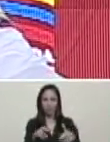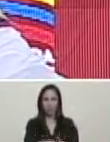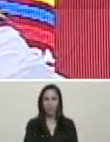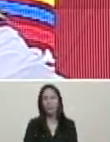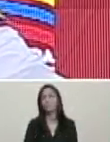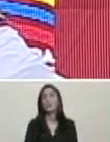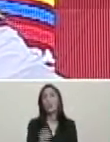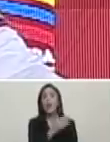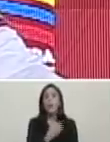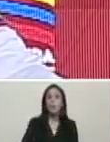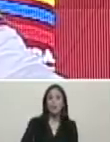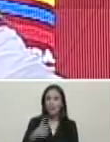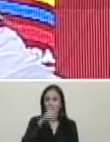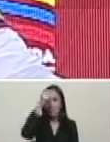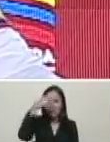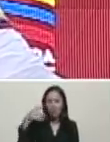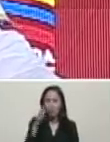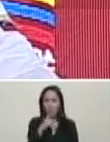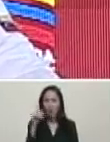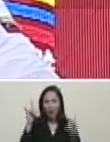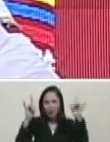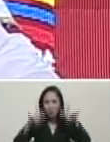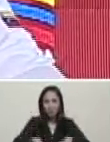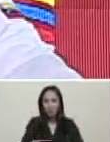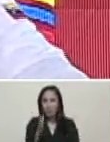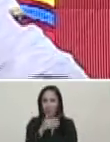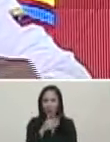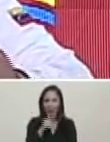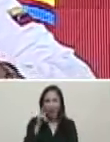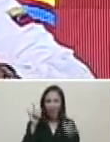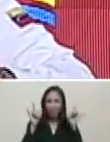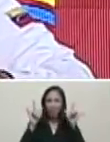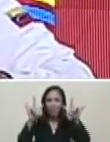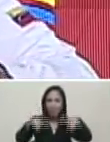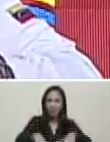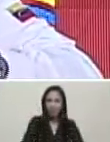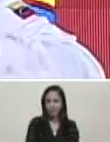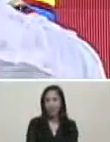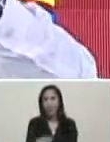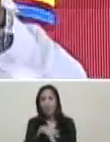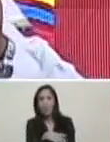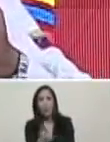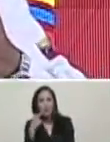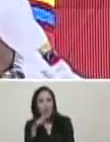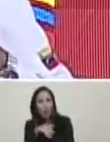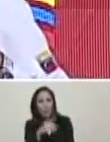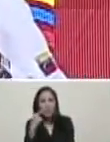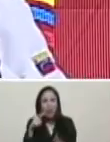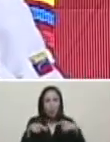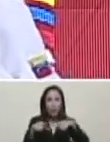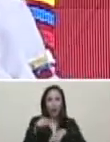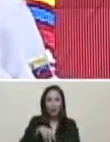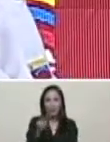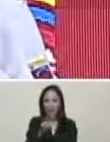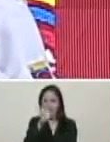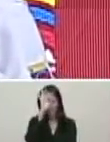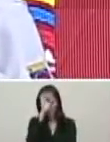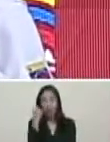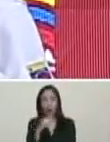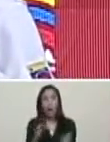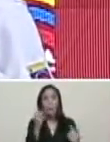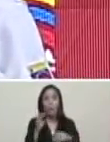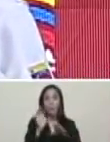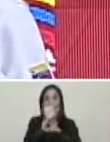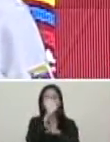Donald Trump no quiere a nadie en este mundo. Donald Trump no sabe dónde queda Venezuela. Usted le pone un mapa y